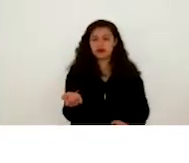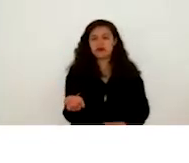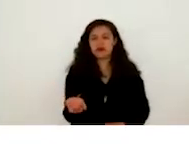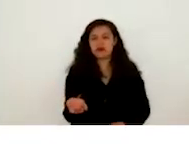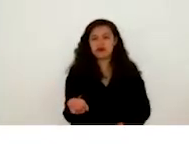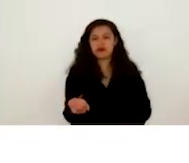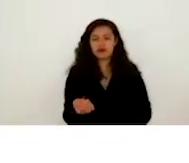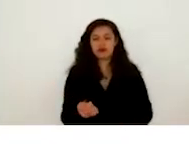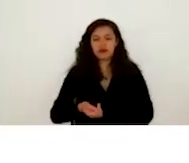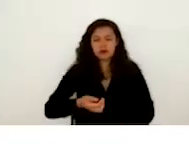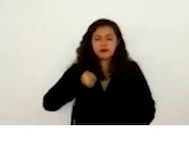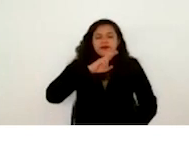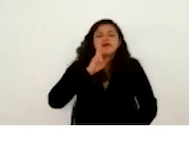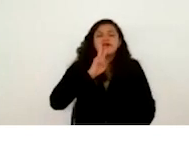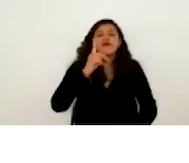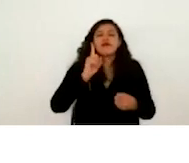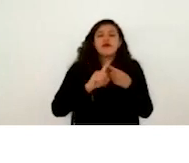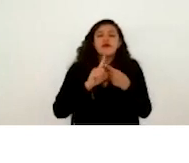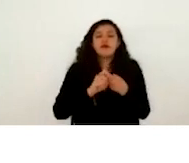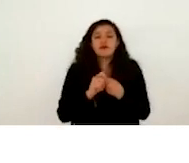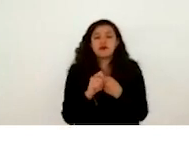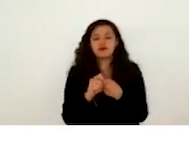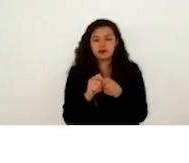vamos a ver entonces el primer punto